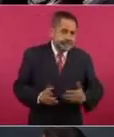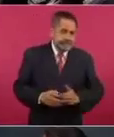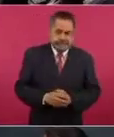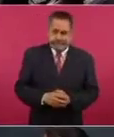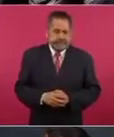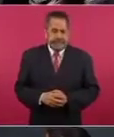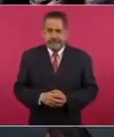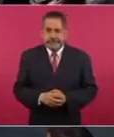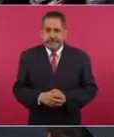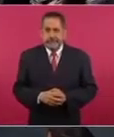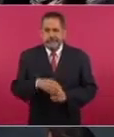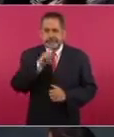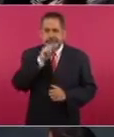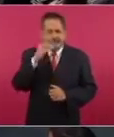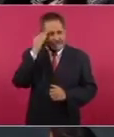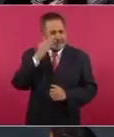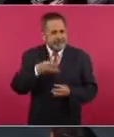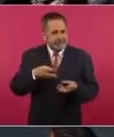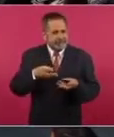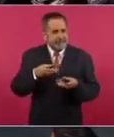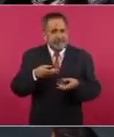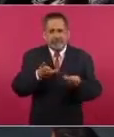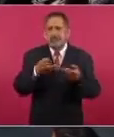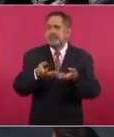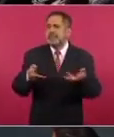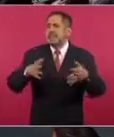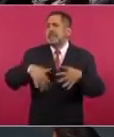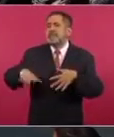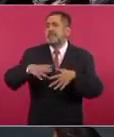se habló de el derroche de baldíos